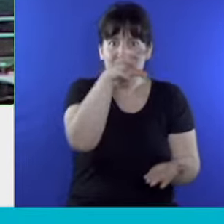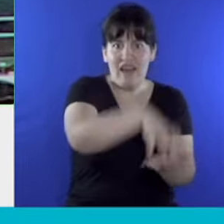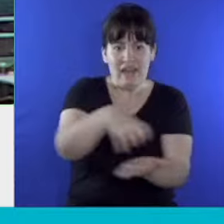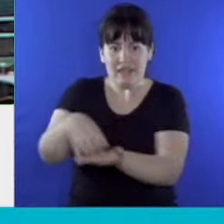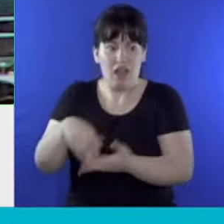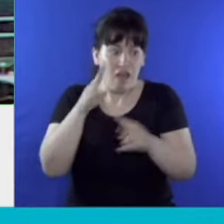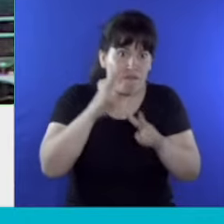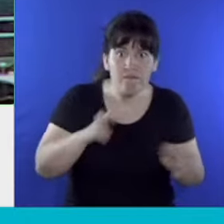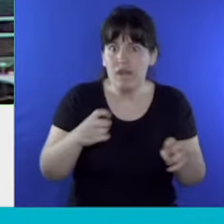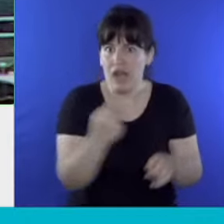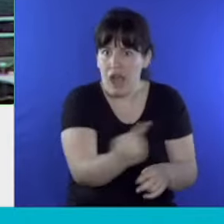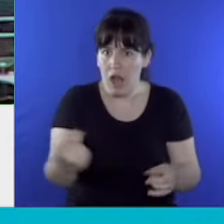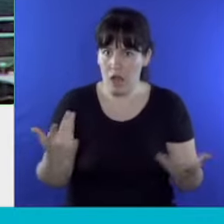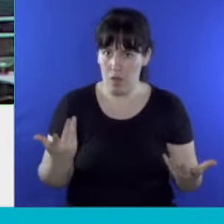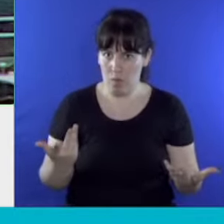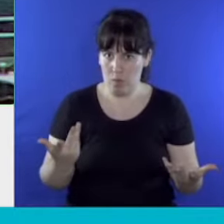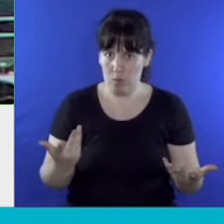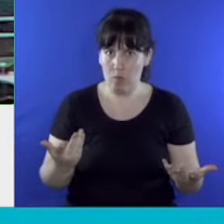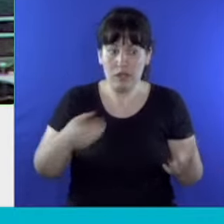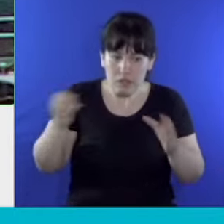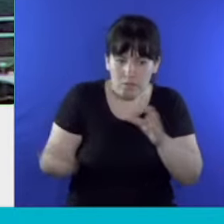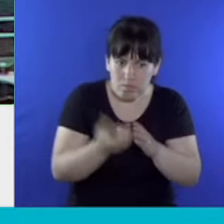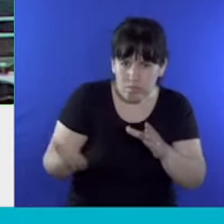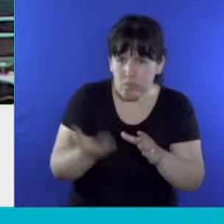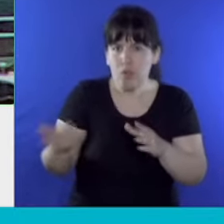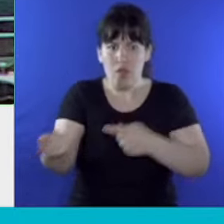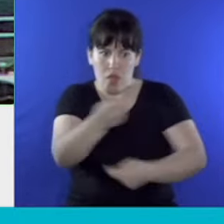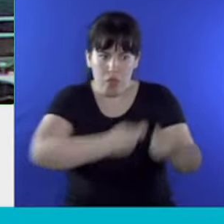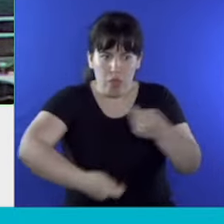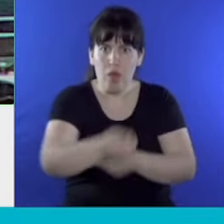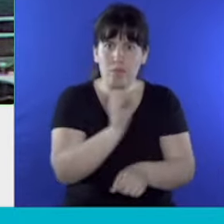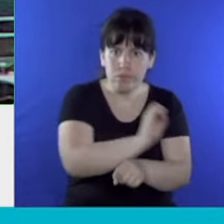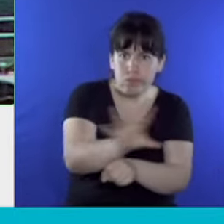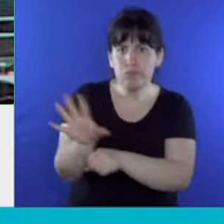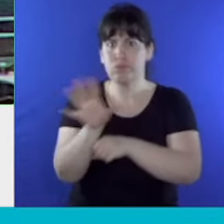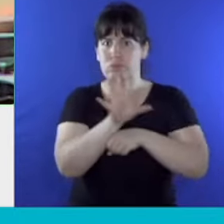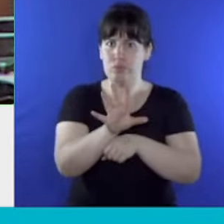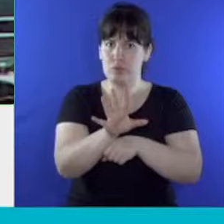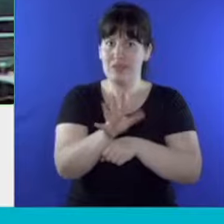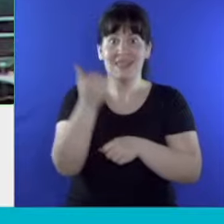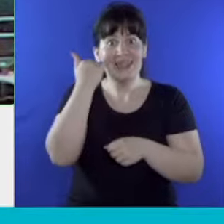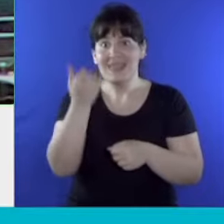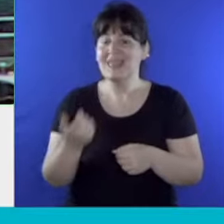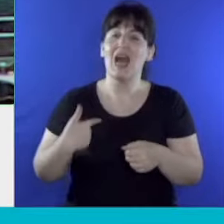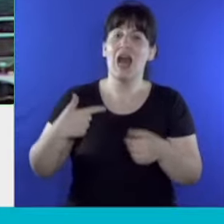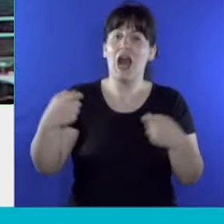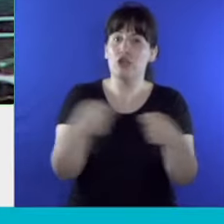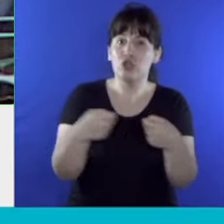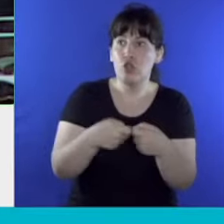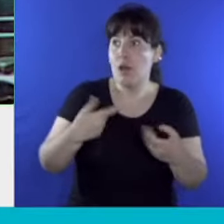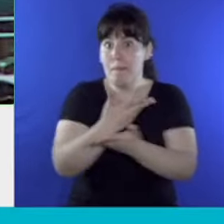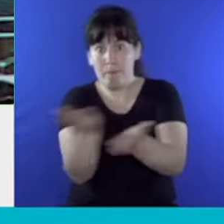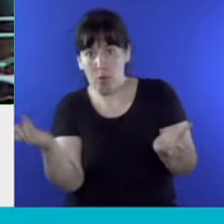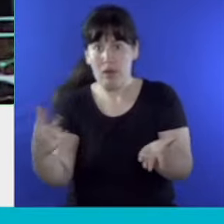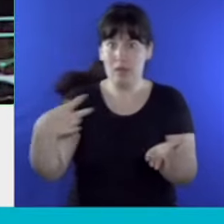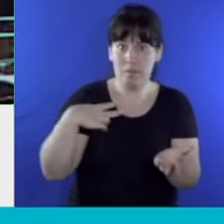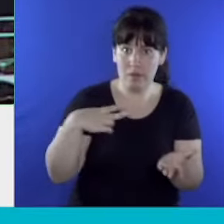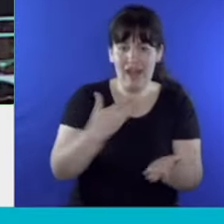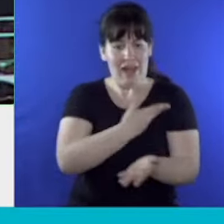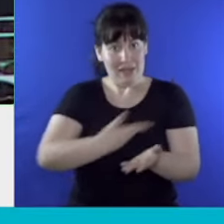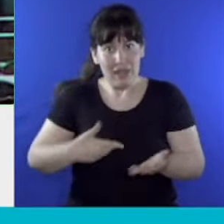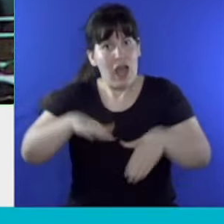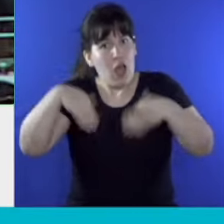investigue, que se produzca, que se distribuya, que ya haya asociaciones público y privadas, que el Estado pueda aprovechar